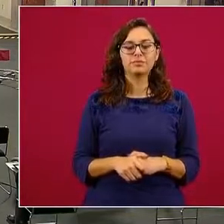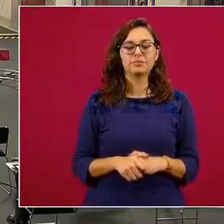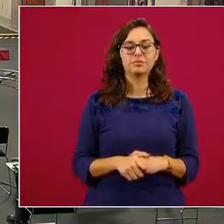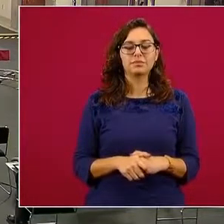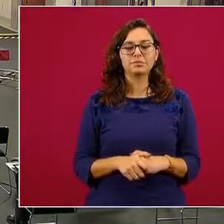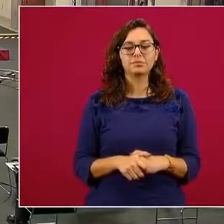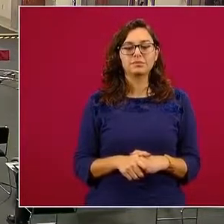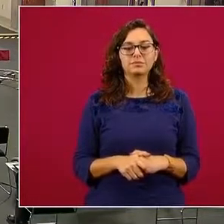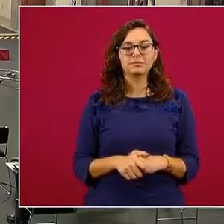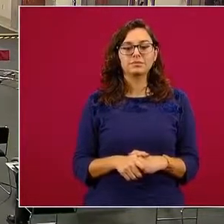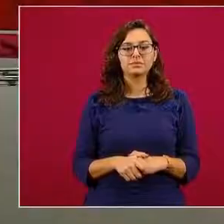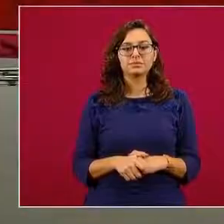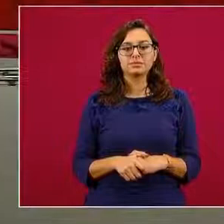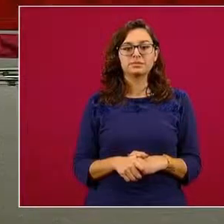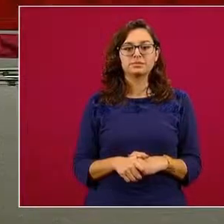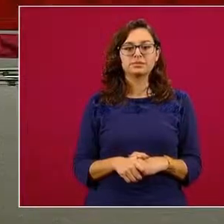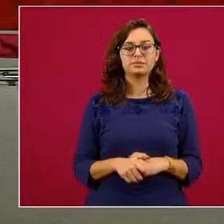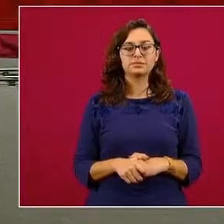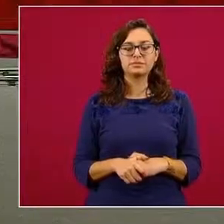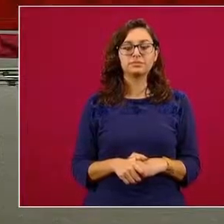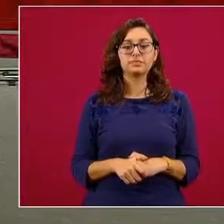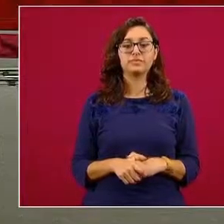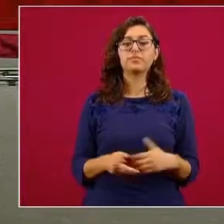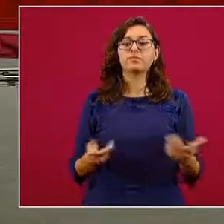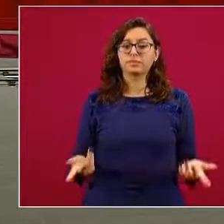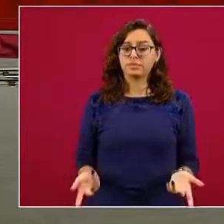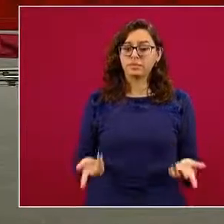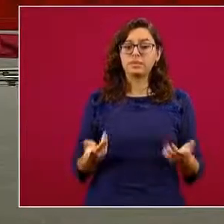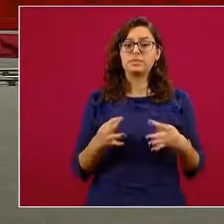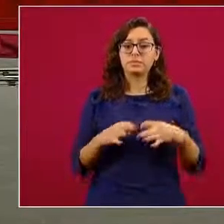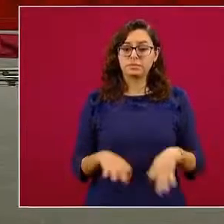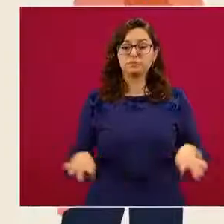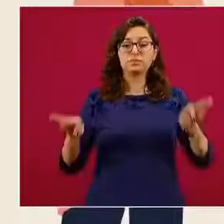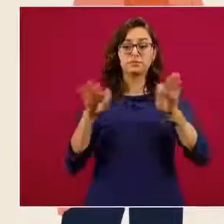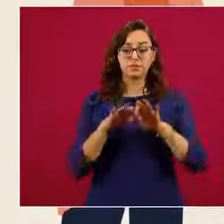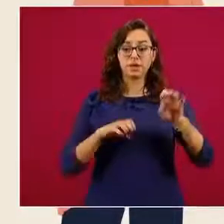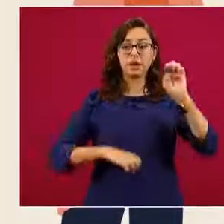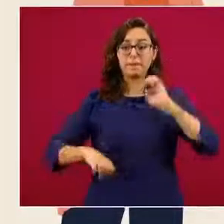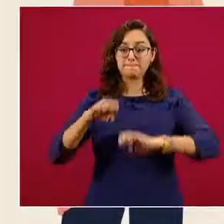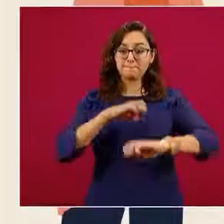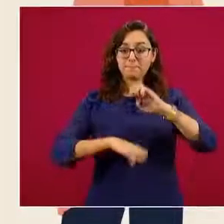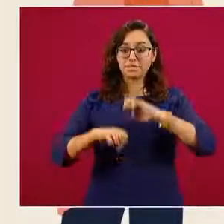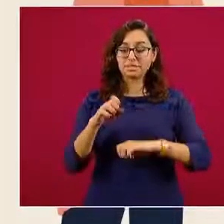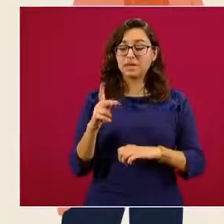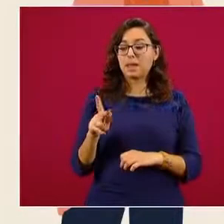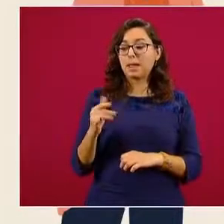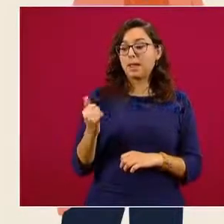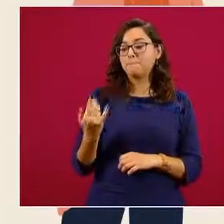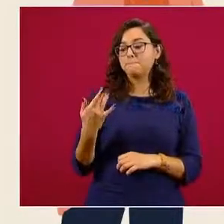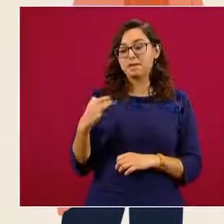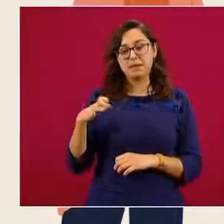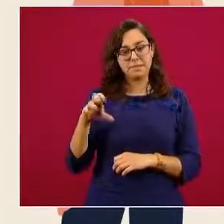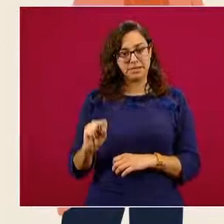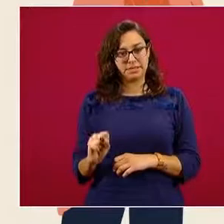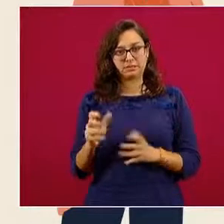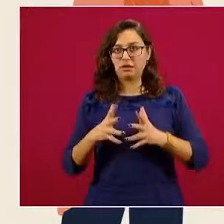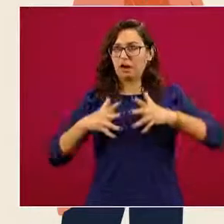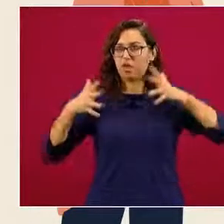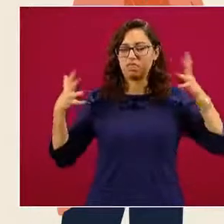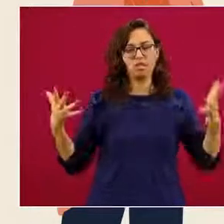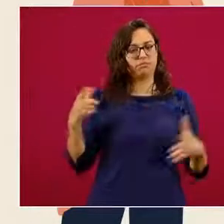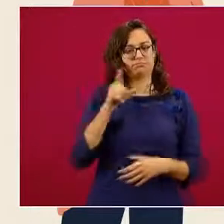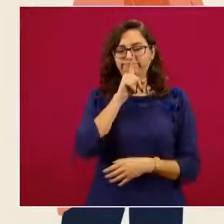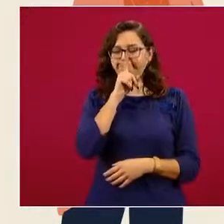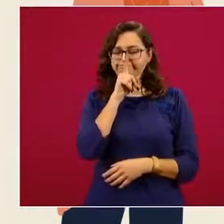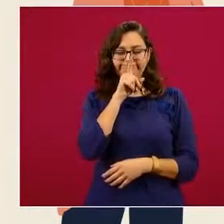el requisito, estábamos en el requisito del tamaño de la empresa, es importante que sean micro, pequeñas o medianas empresas